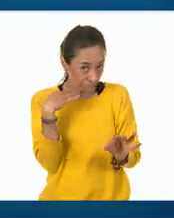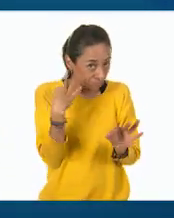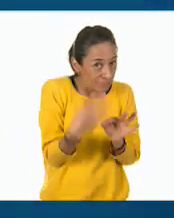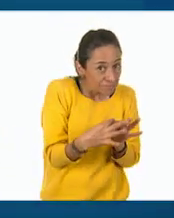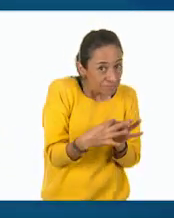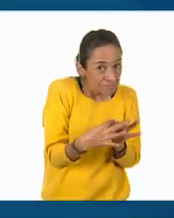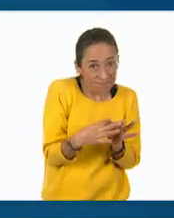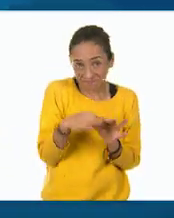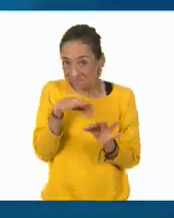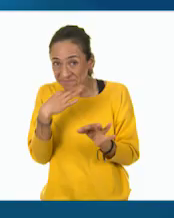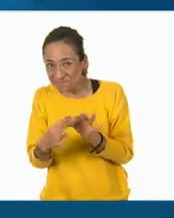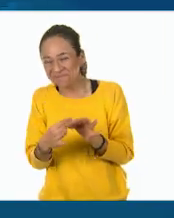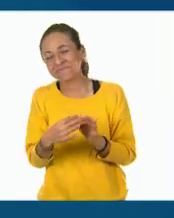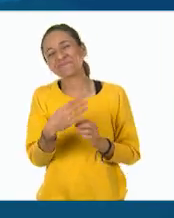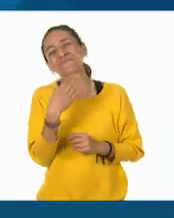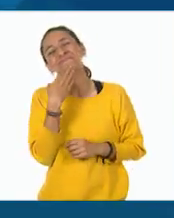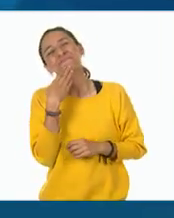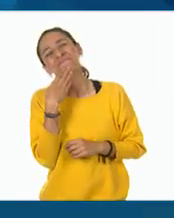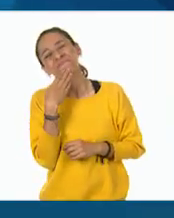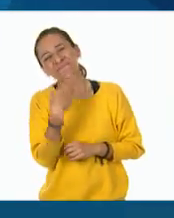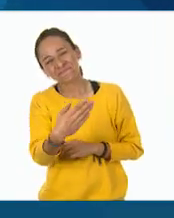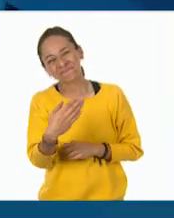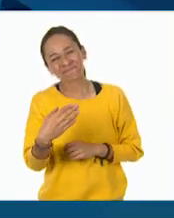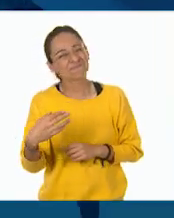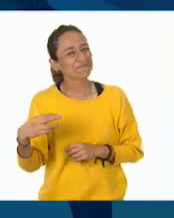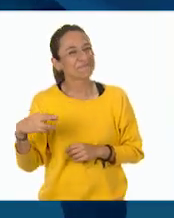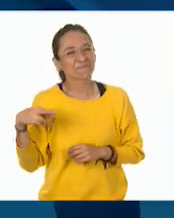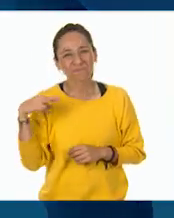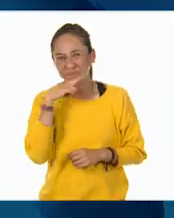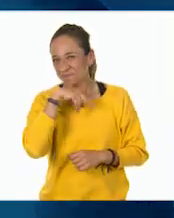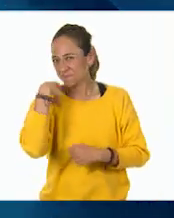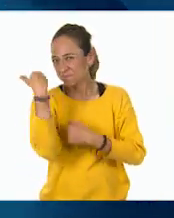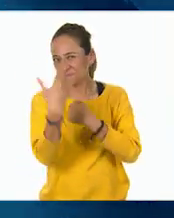¡Muy bien! ¡Nos vemos pronto!